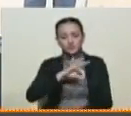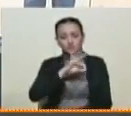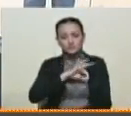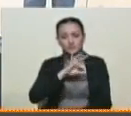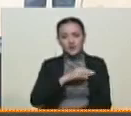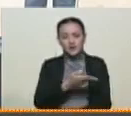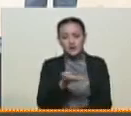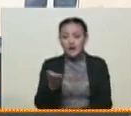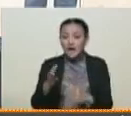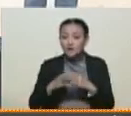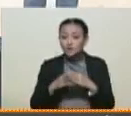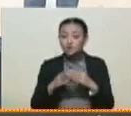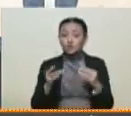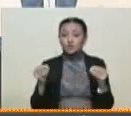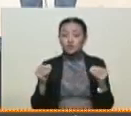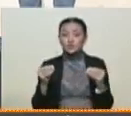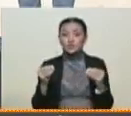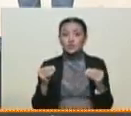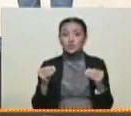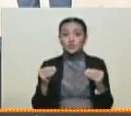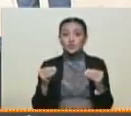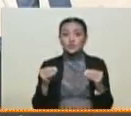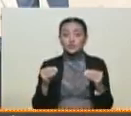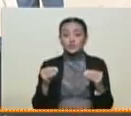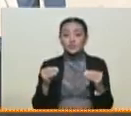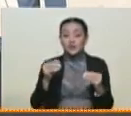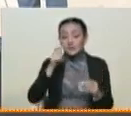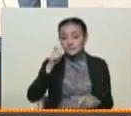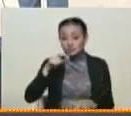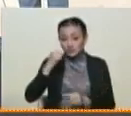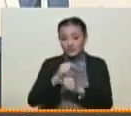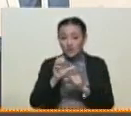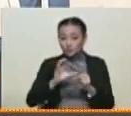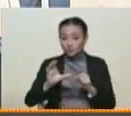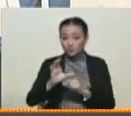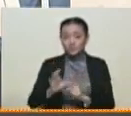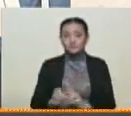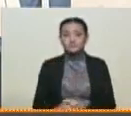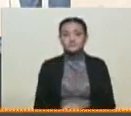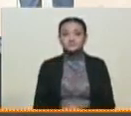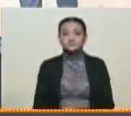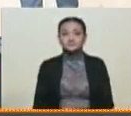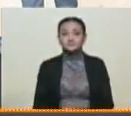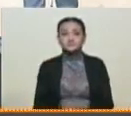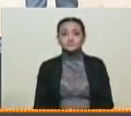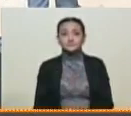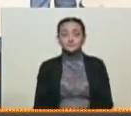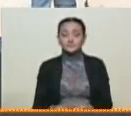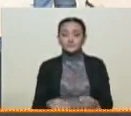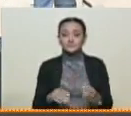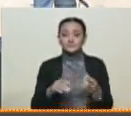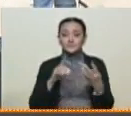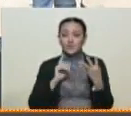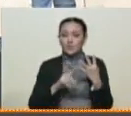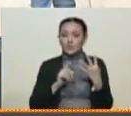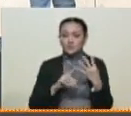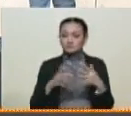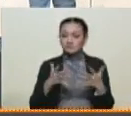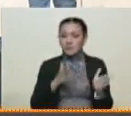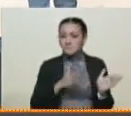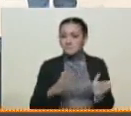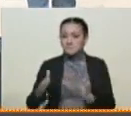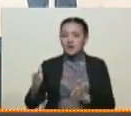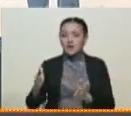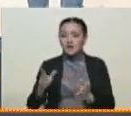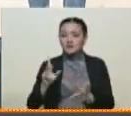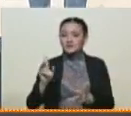a todas las expresiones culturales. Y finalmente, la cuarta dimensión del plan, que también tiene